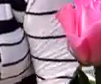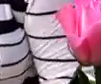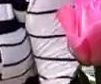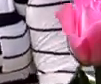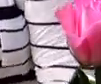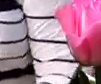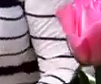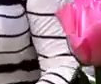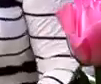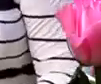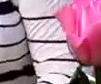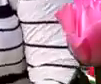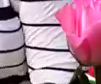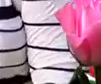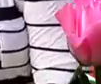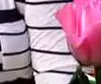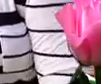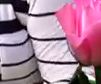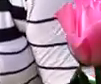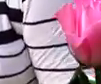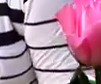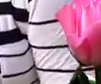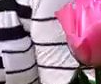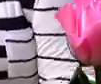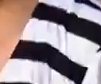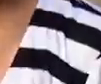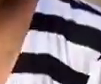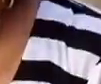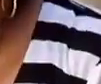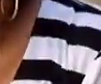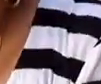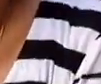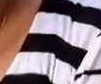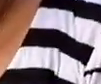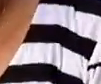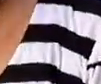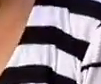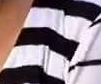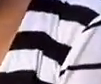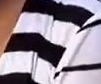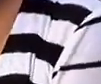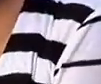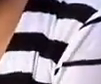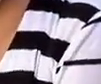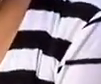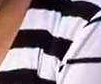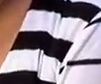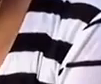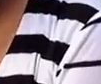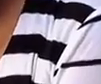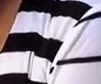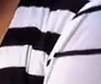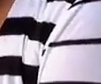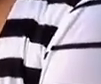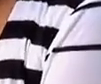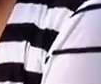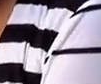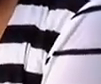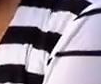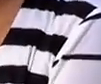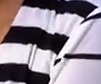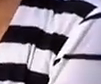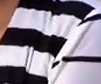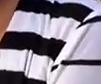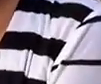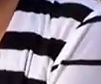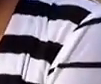epidemiólogo qué? Ay, mi vida, un ortopédico. Los epidemiólogos son los que estudian el desarrollo de las epidemias y cómo